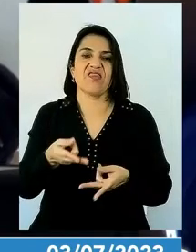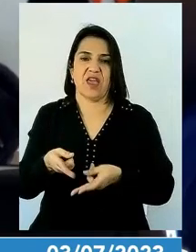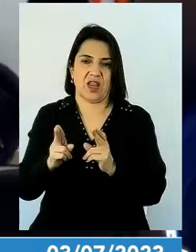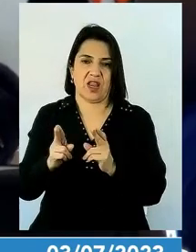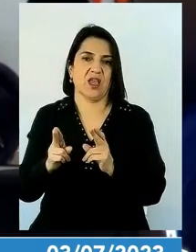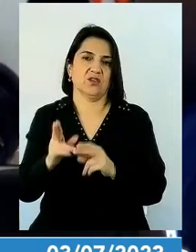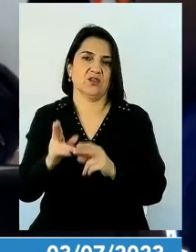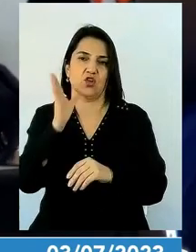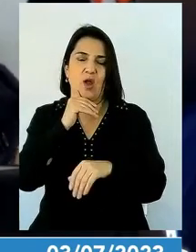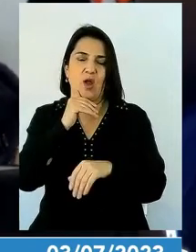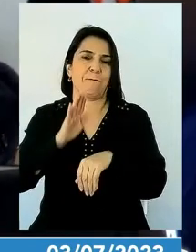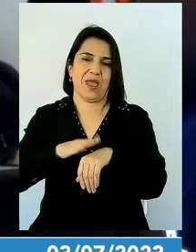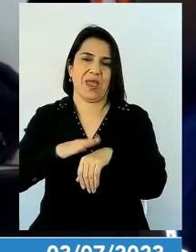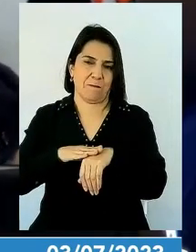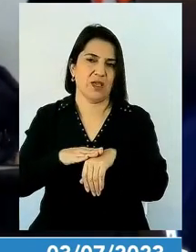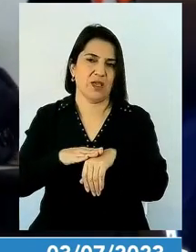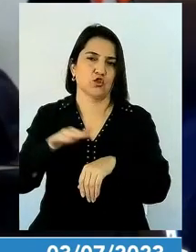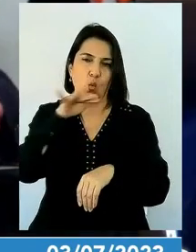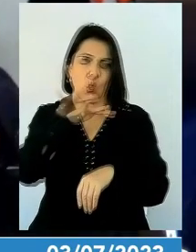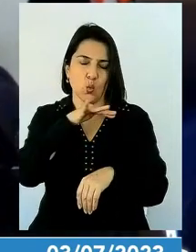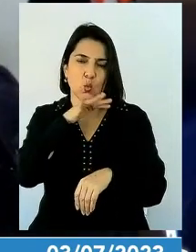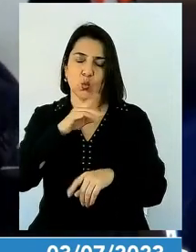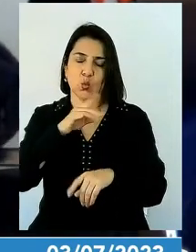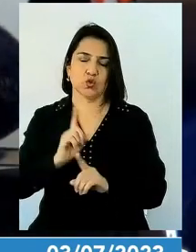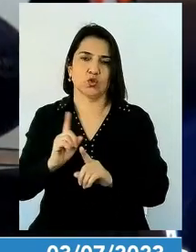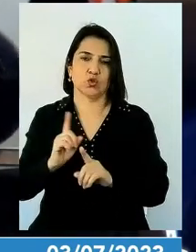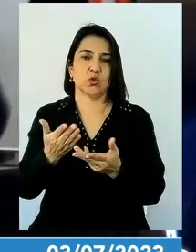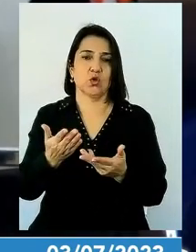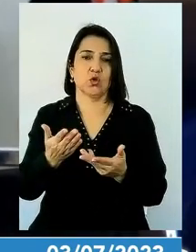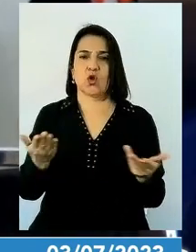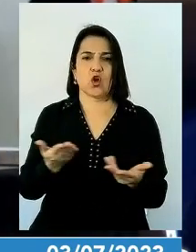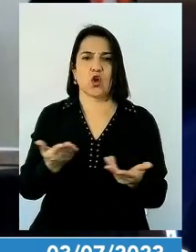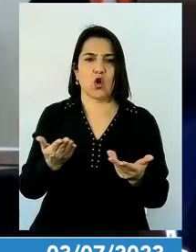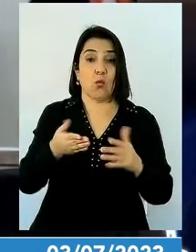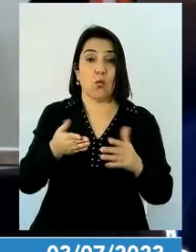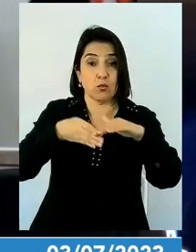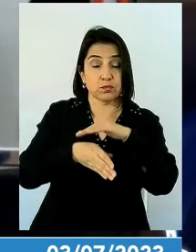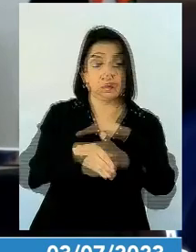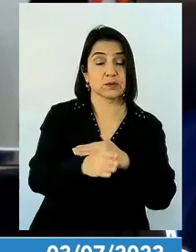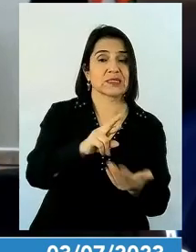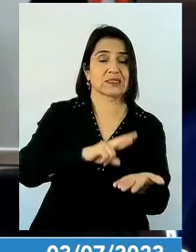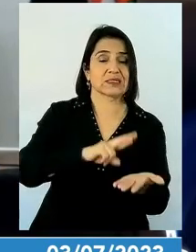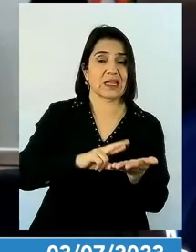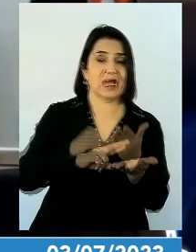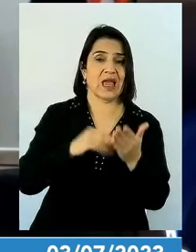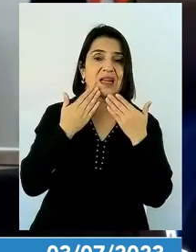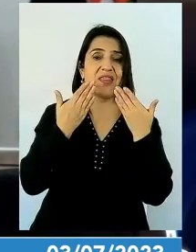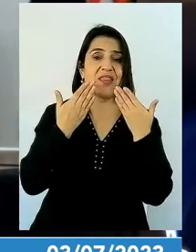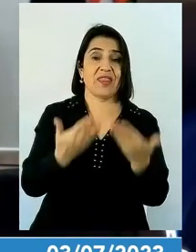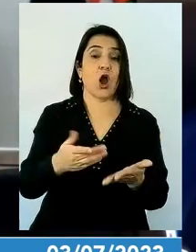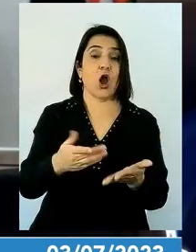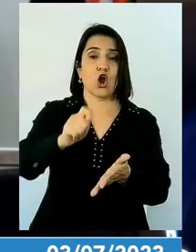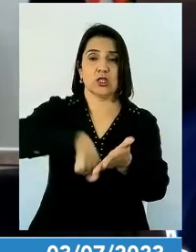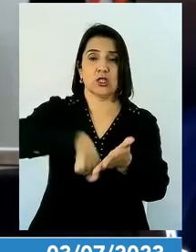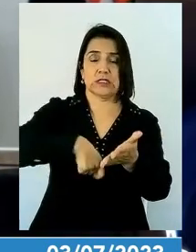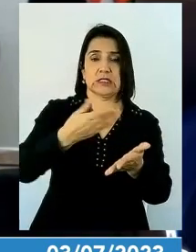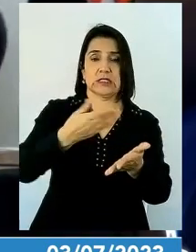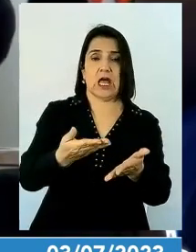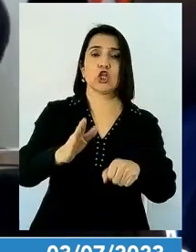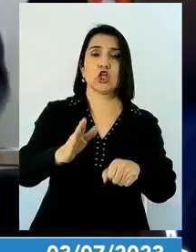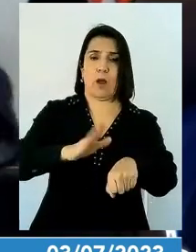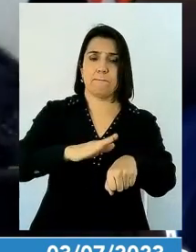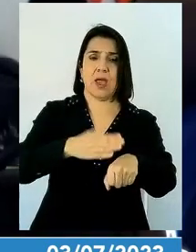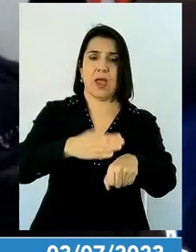aprovechamiento, sino que en los hechos se otorga una concesión para poder instalar la bocatoma o poder instalar la